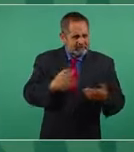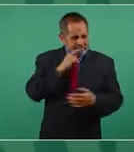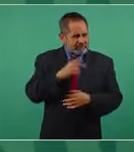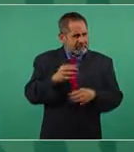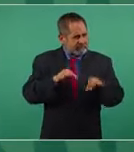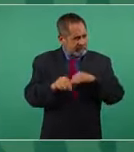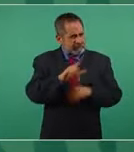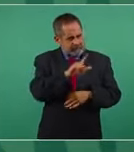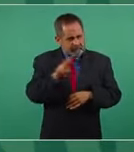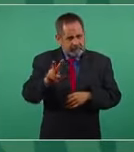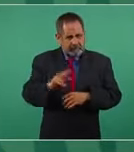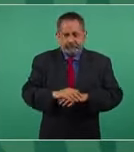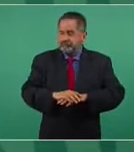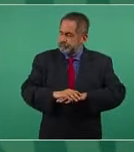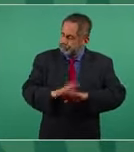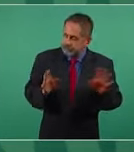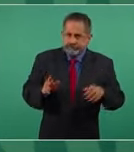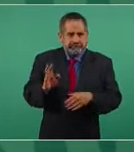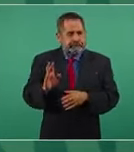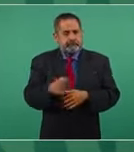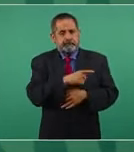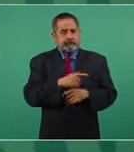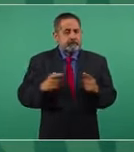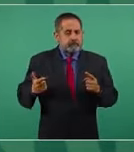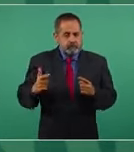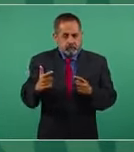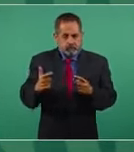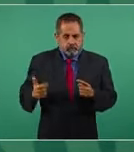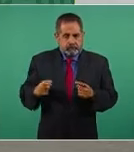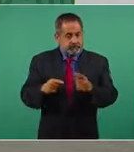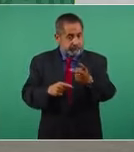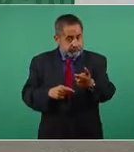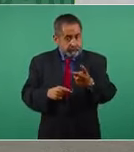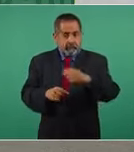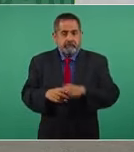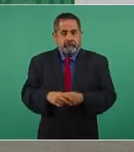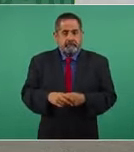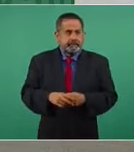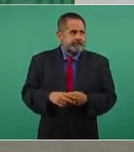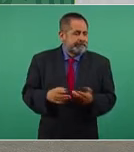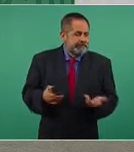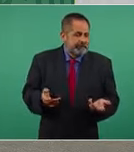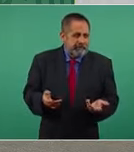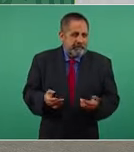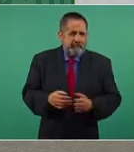Bueno, viene lo de este señor de Guanajuato, donde